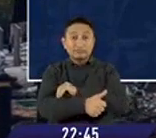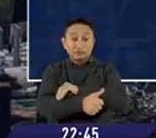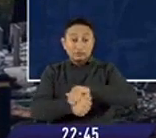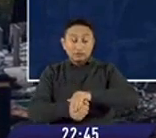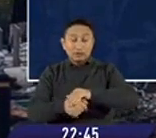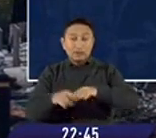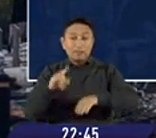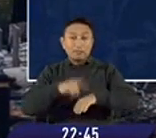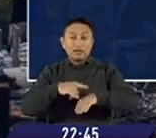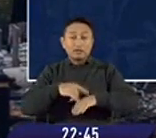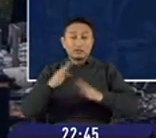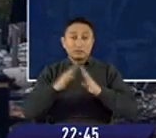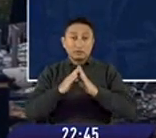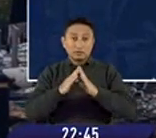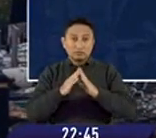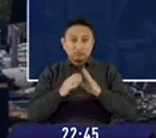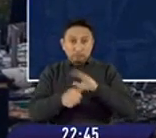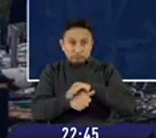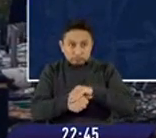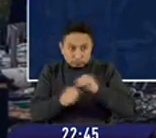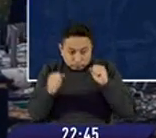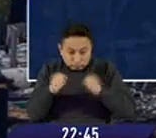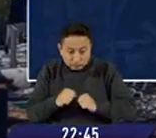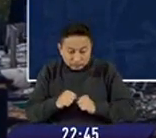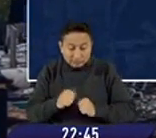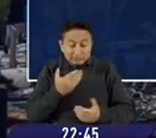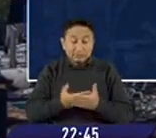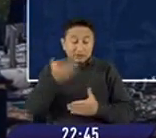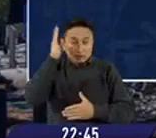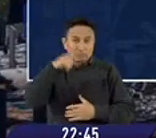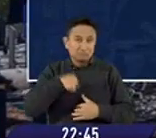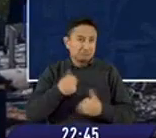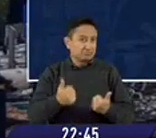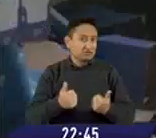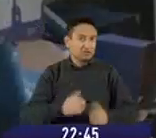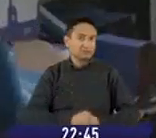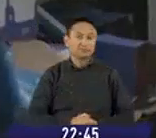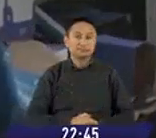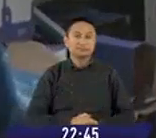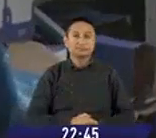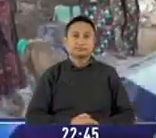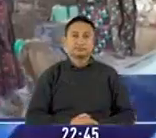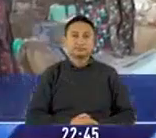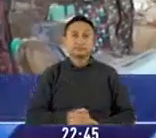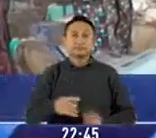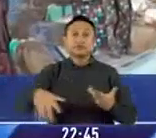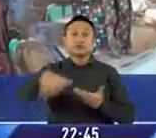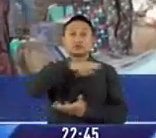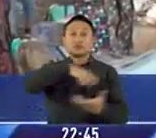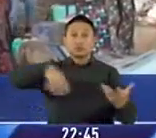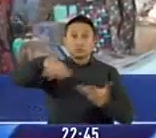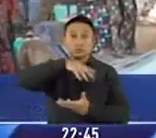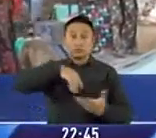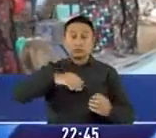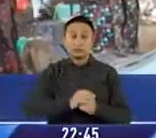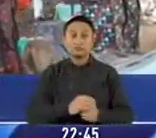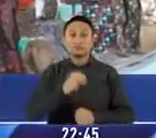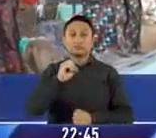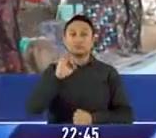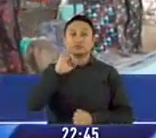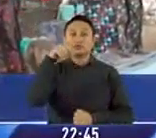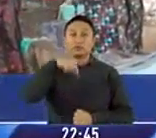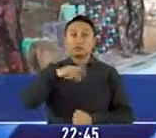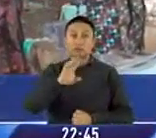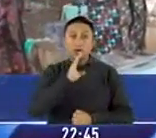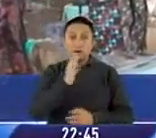al baño de la casa y gracias a Dios ahí no nos pasó nada. Tras el paso del huracán Otis, la ciudad se quedó sin